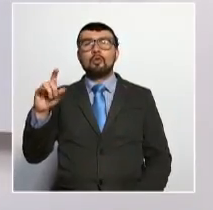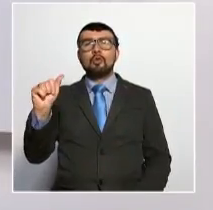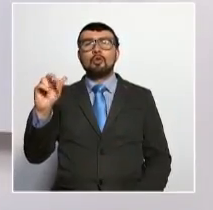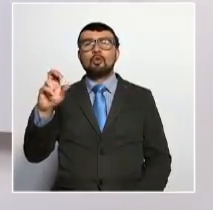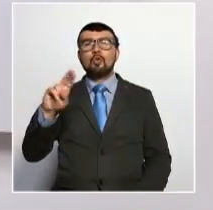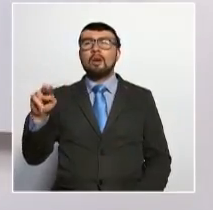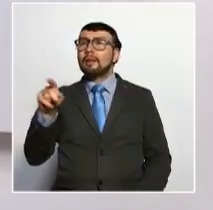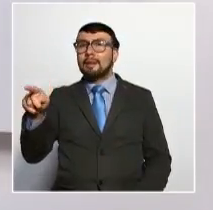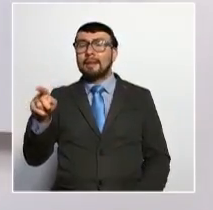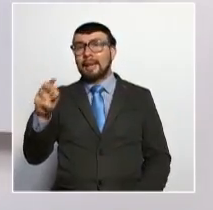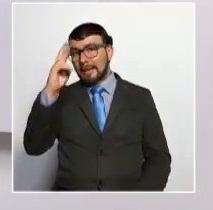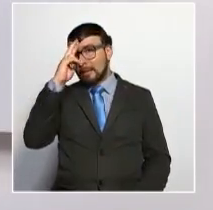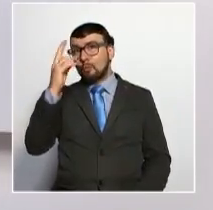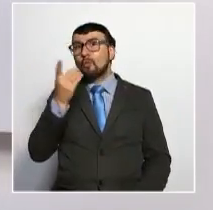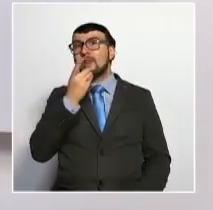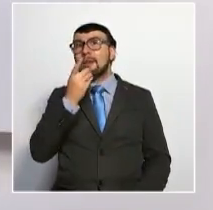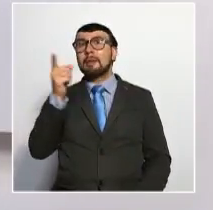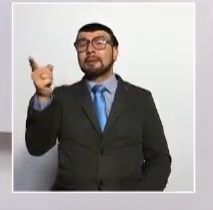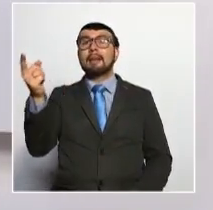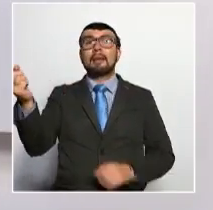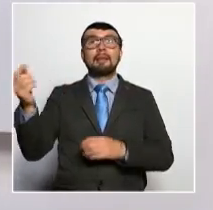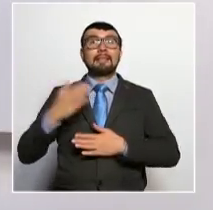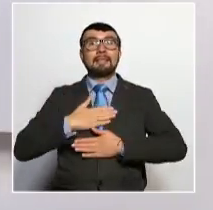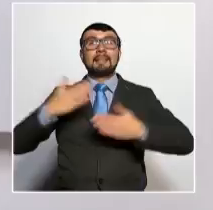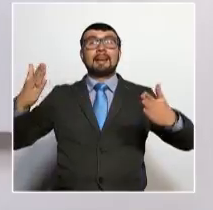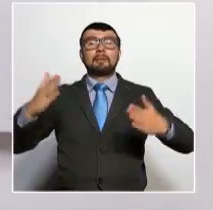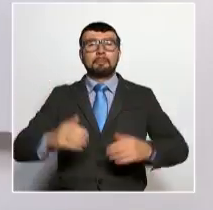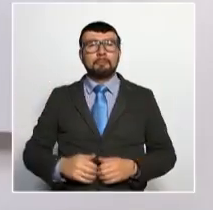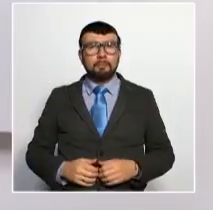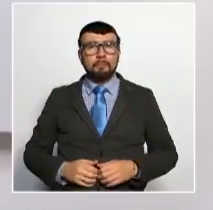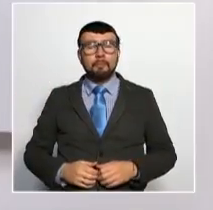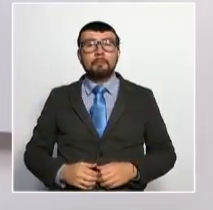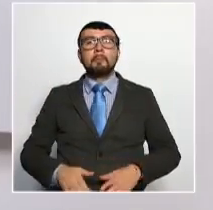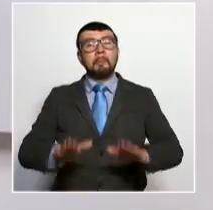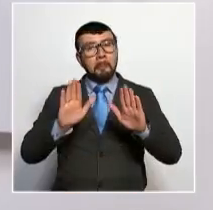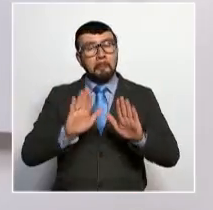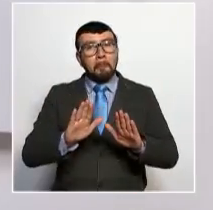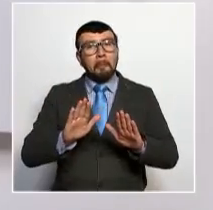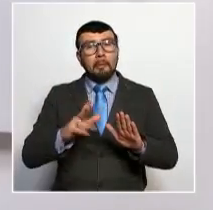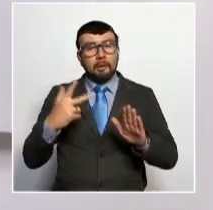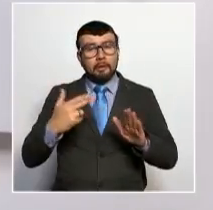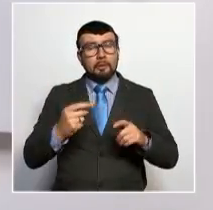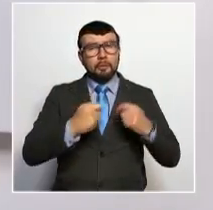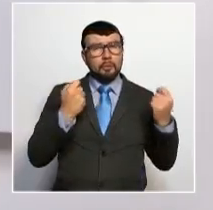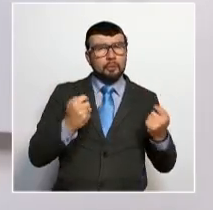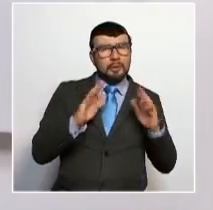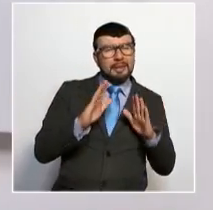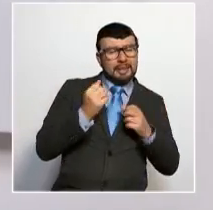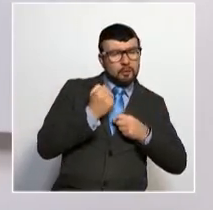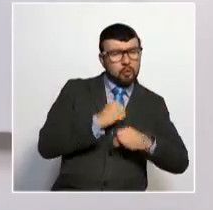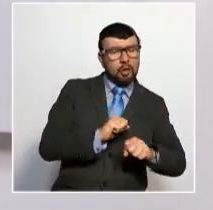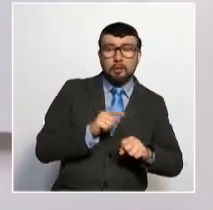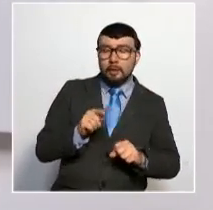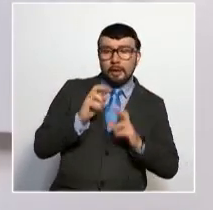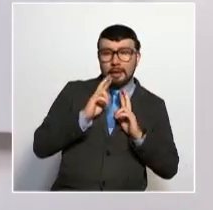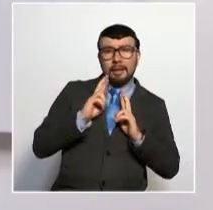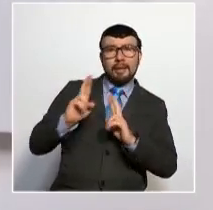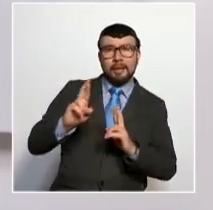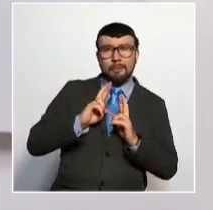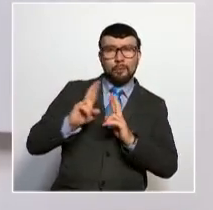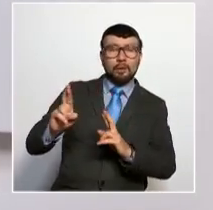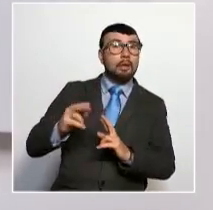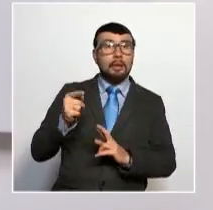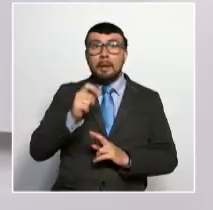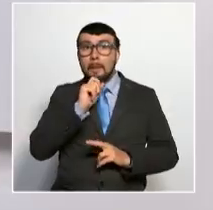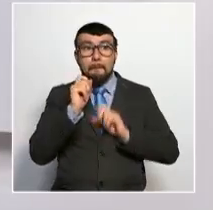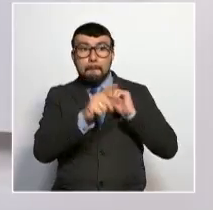desde República Dominicana. Vamos a ir a este corte de comerciales, voy a tratar de responder las preguntas de ginecología para lograr hoy que